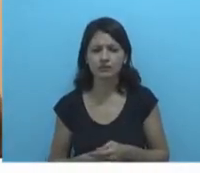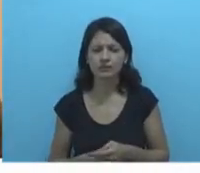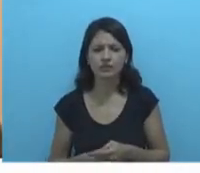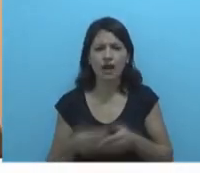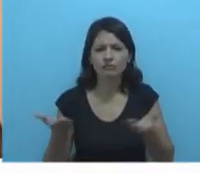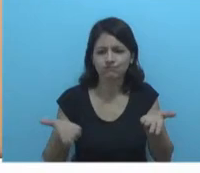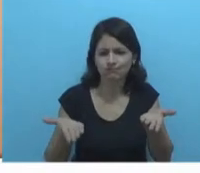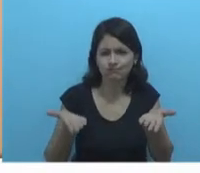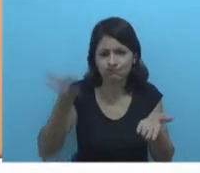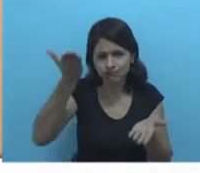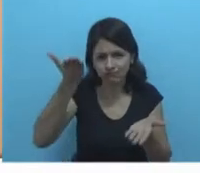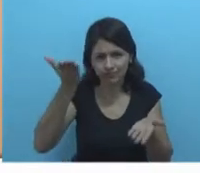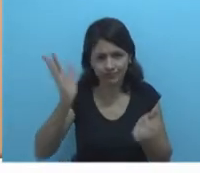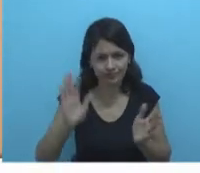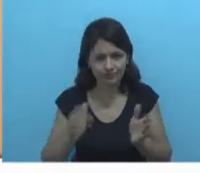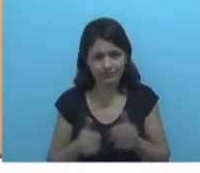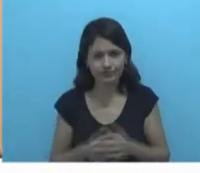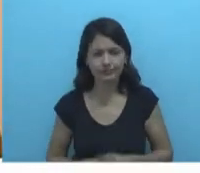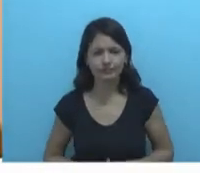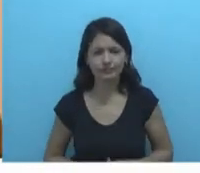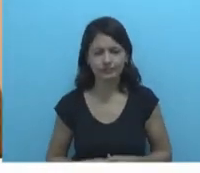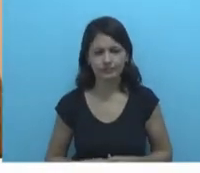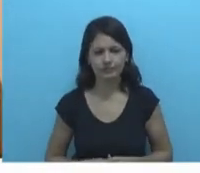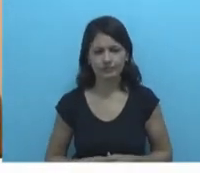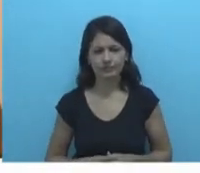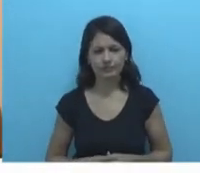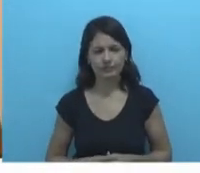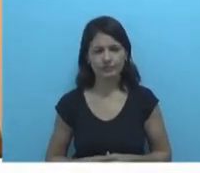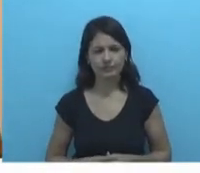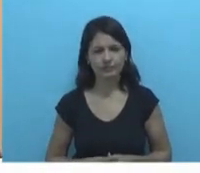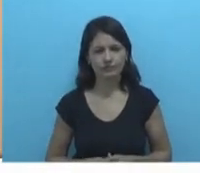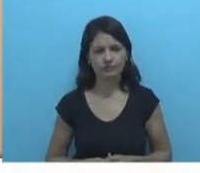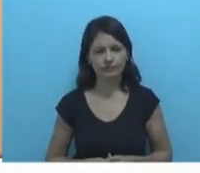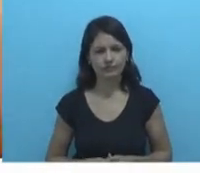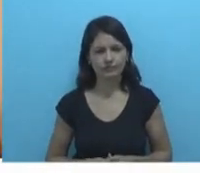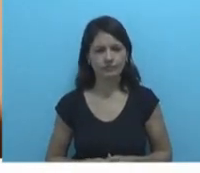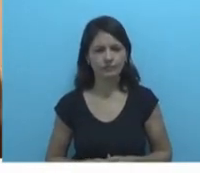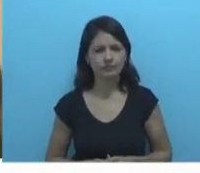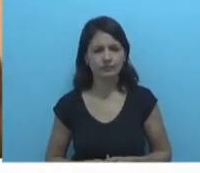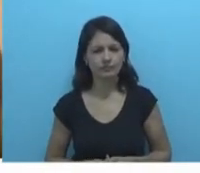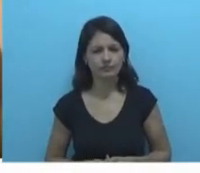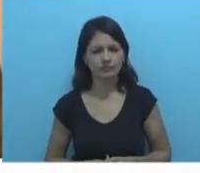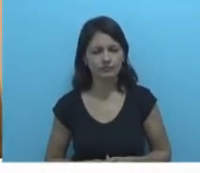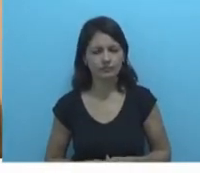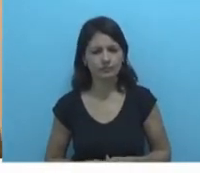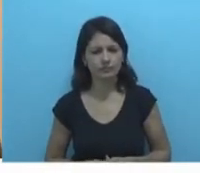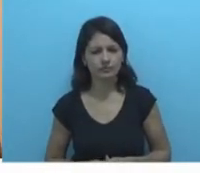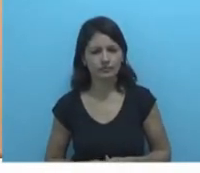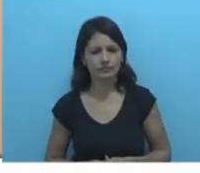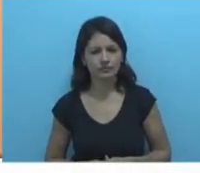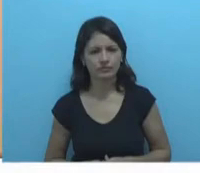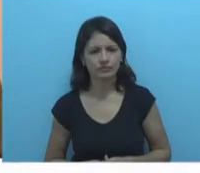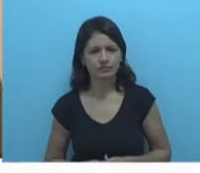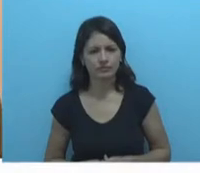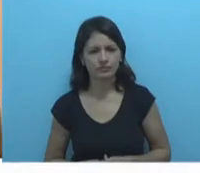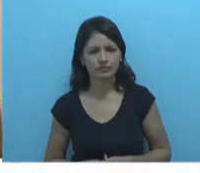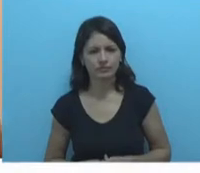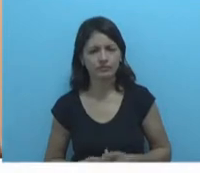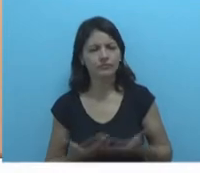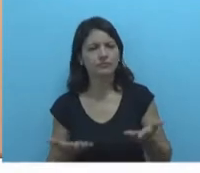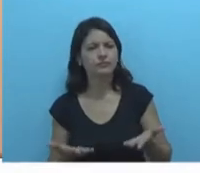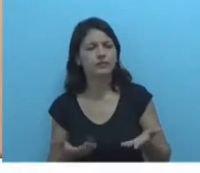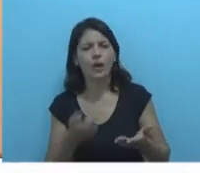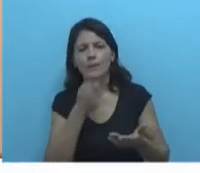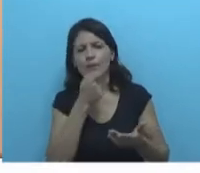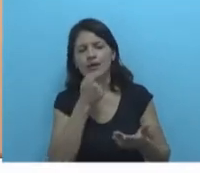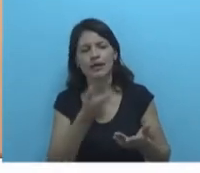acompañó la inflación, no es una causa para decir que los costos han subido. Los servicios congelados, no le podemos echar